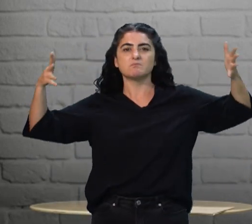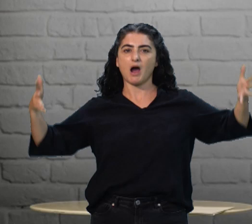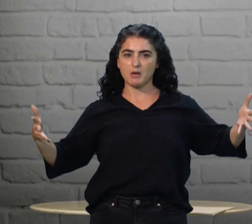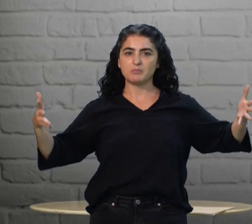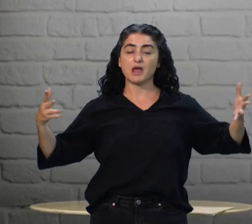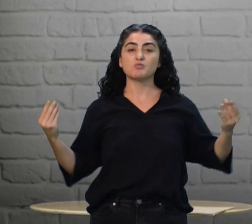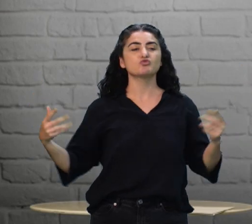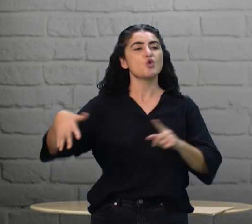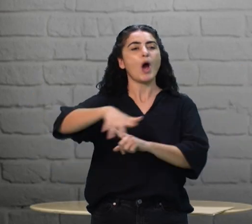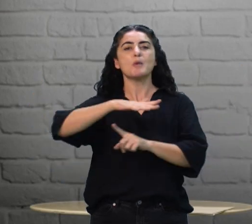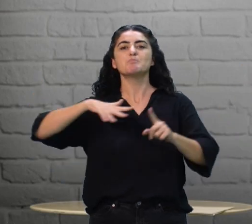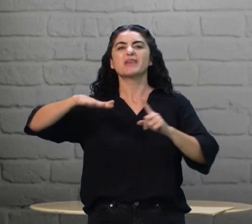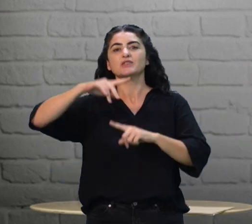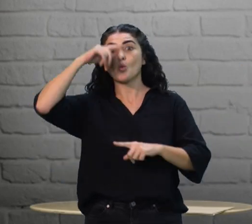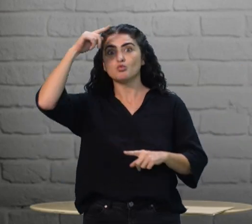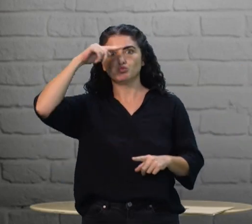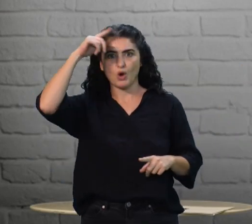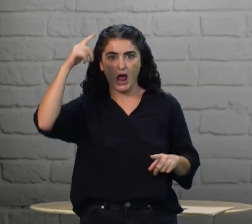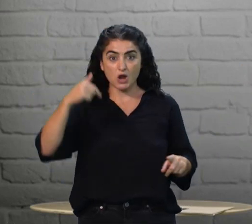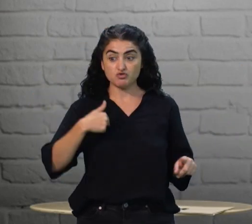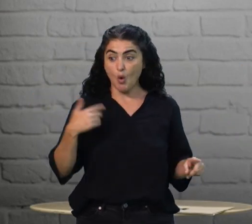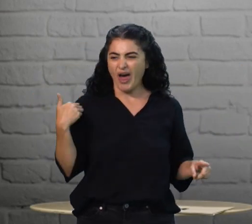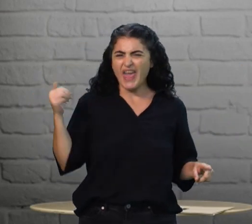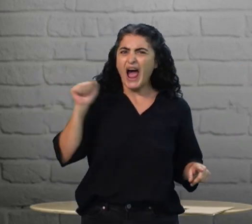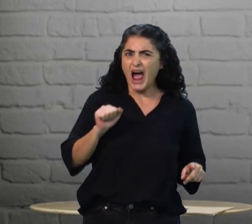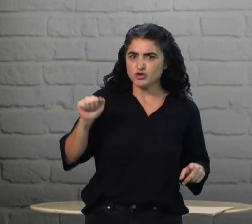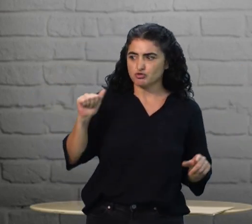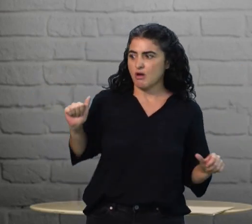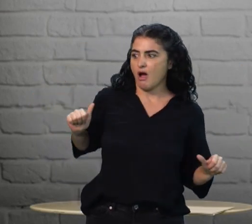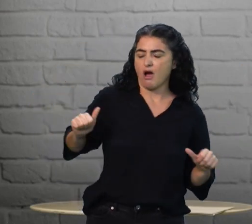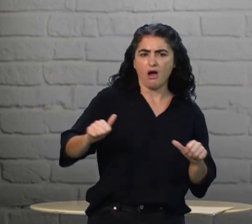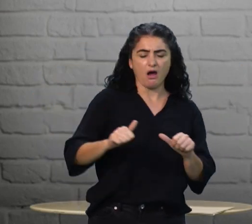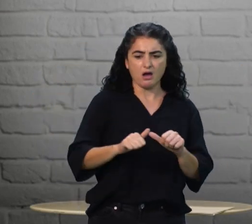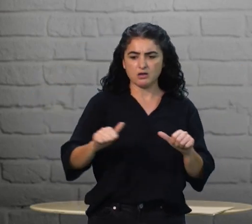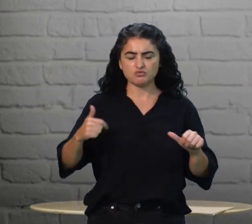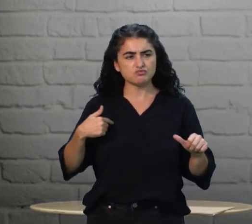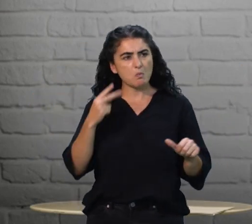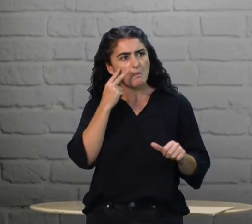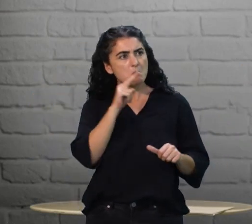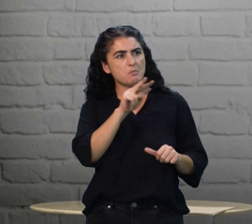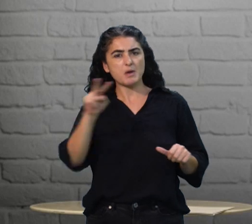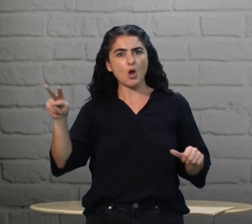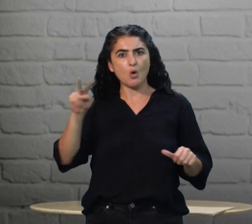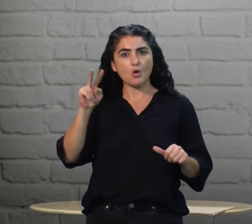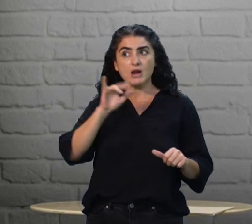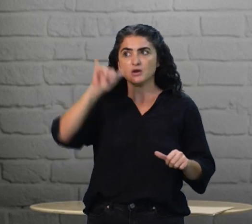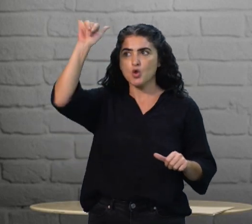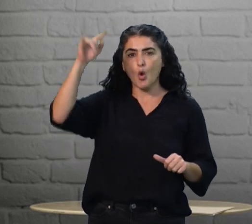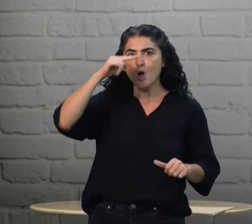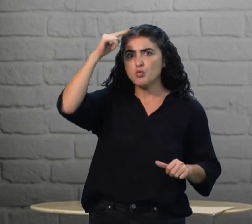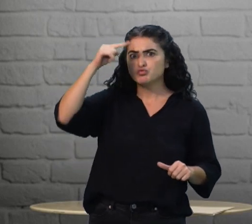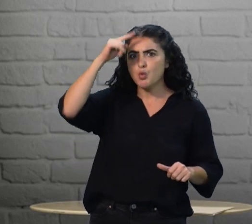ambiente cultural yo desde hace muchos años que estoy mirando la cultura que se hace hacen La Rioja las